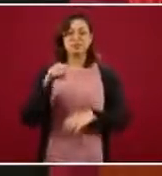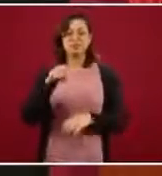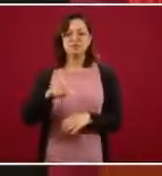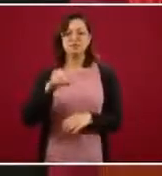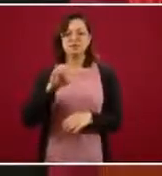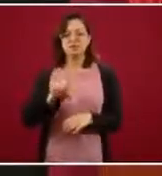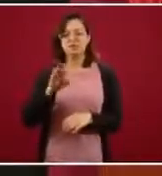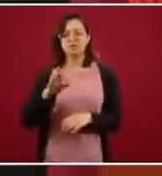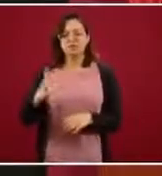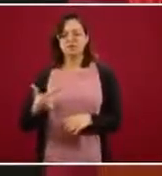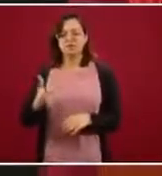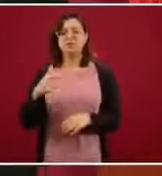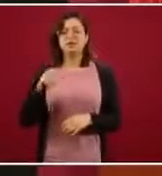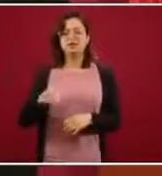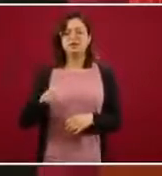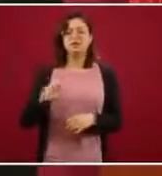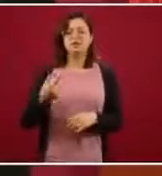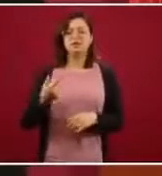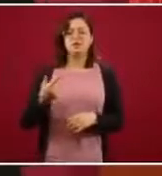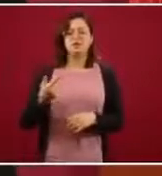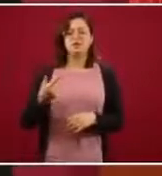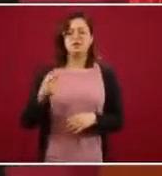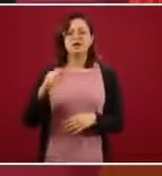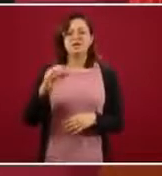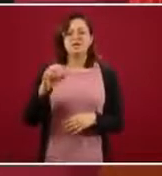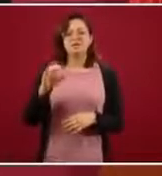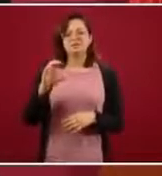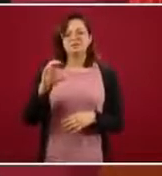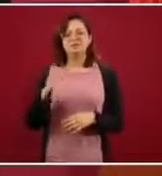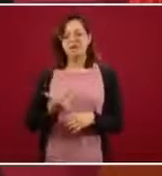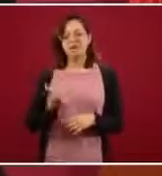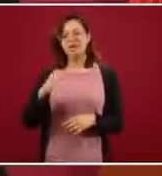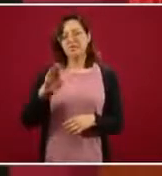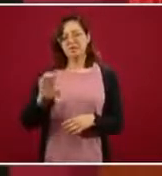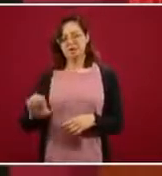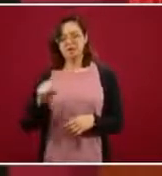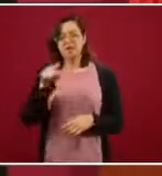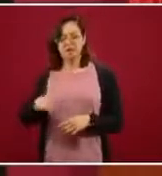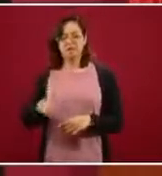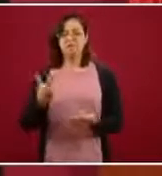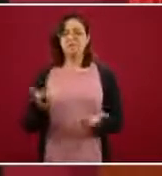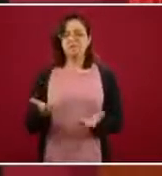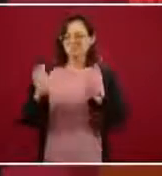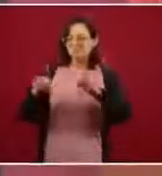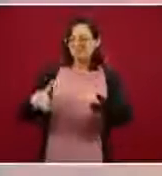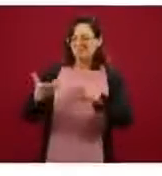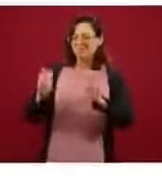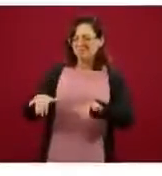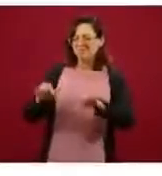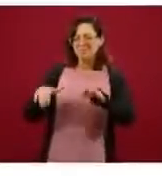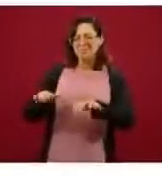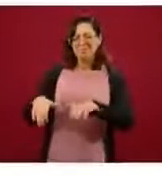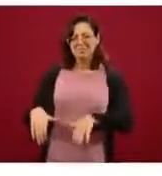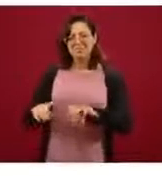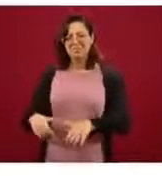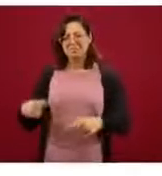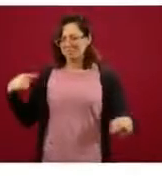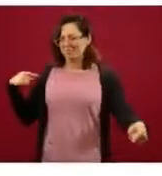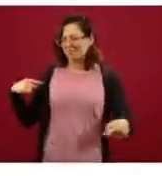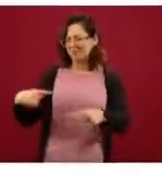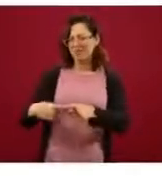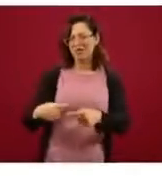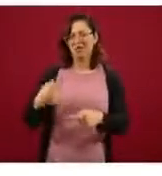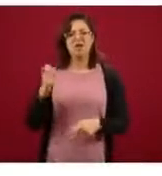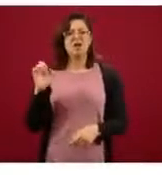comercializadora de fármacos de manera especializada, hay contrataciones por 89.943 millones de pesos durante la